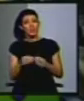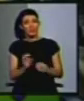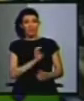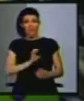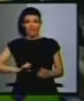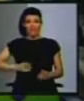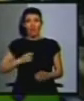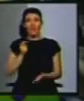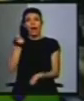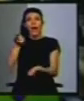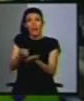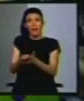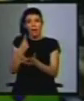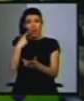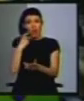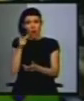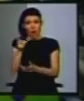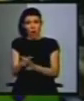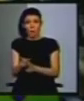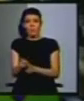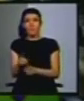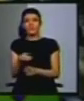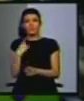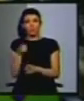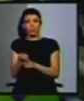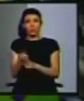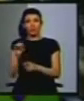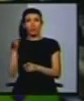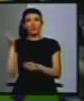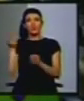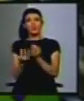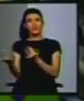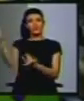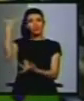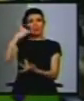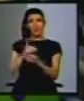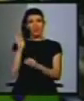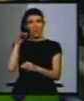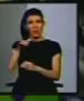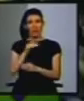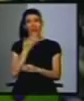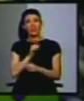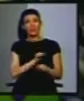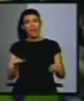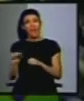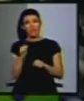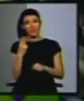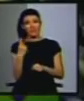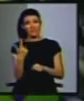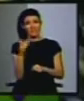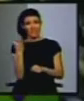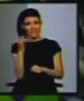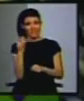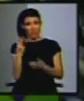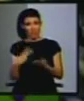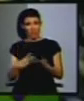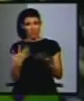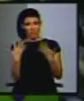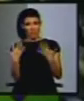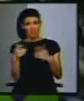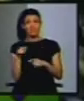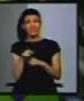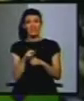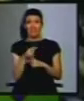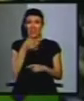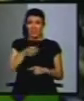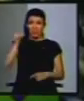a la familia de un hombre víctima del tsunami en Talcahuano luego del terremoto del 27 de febrero del 2010. Este fallo podría sentar